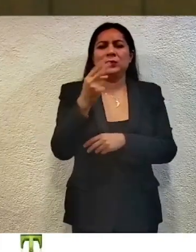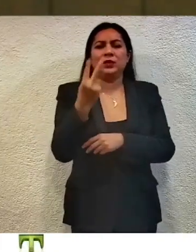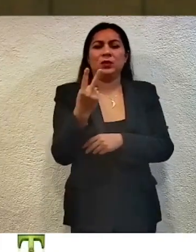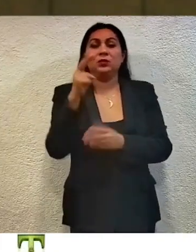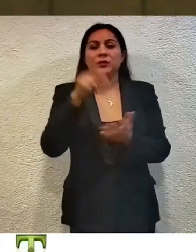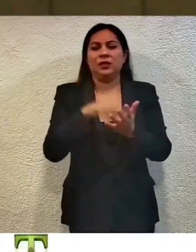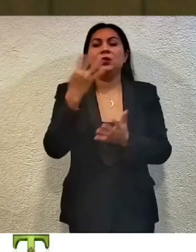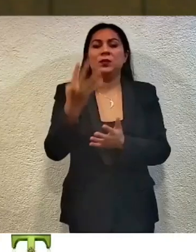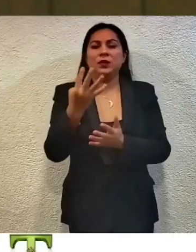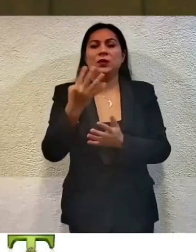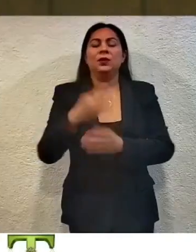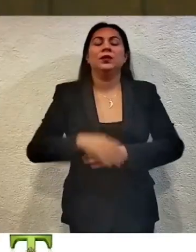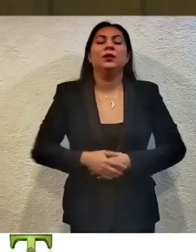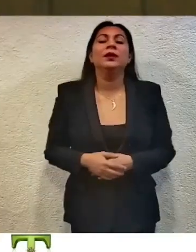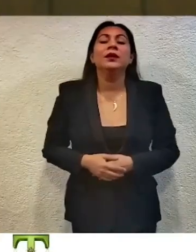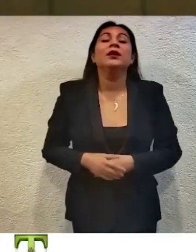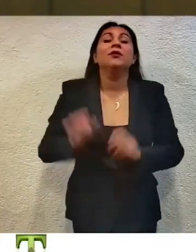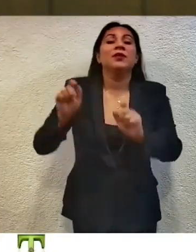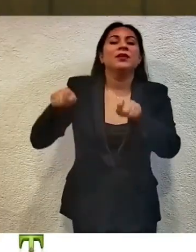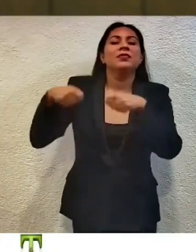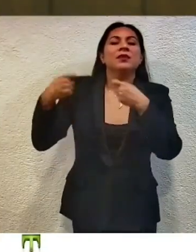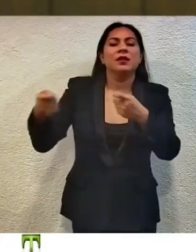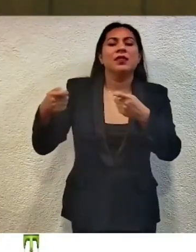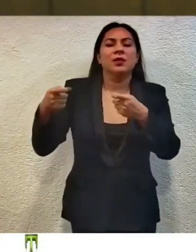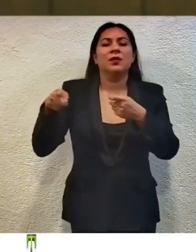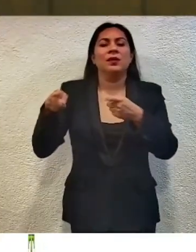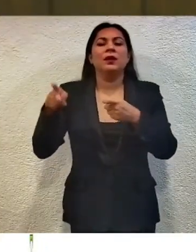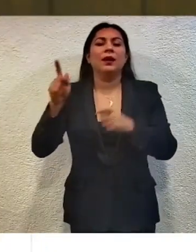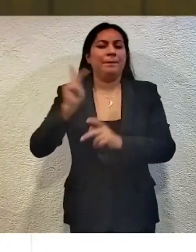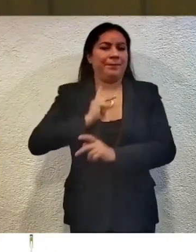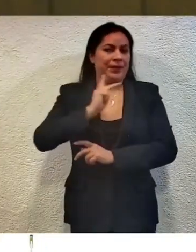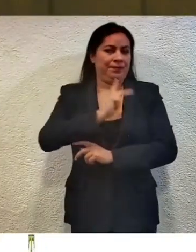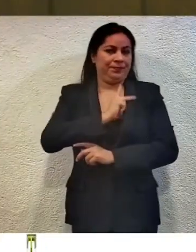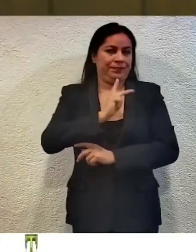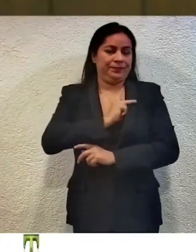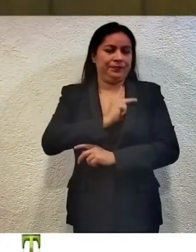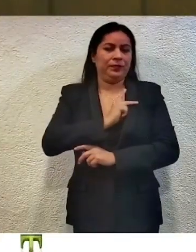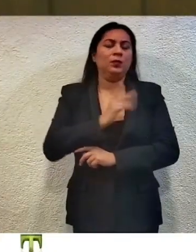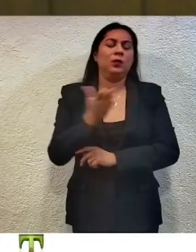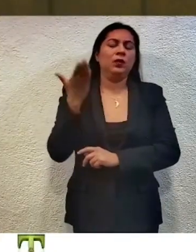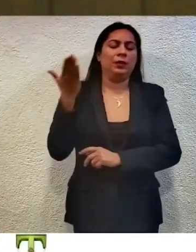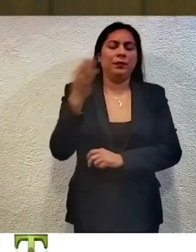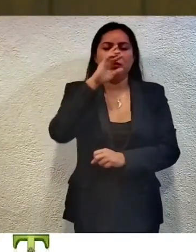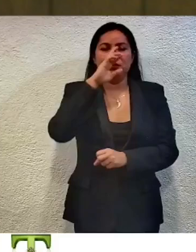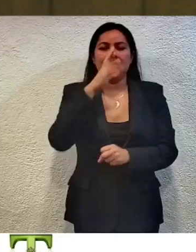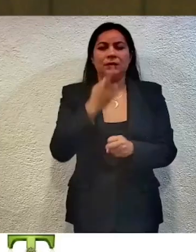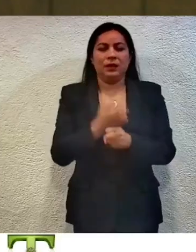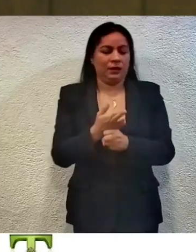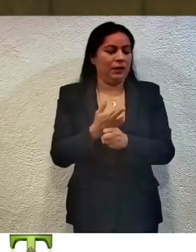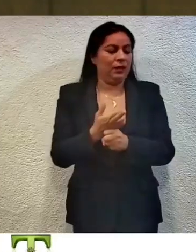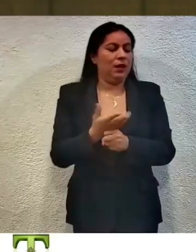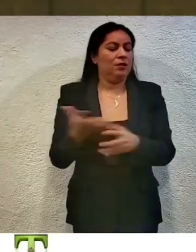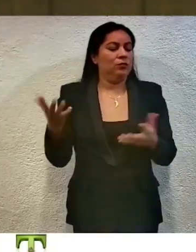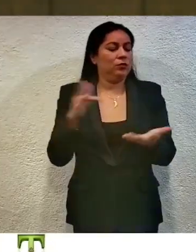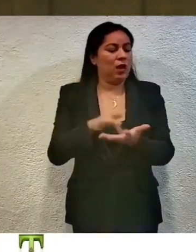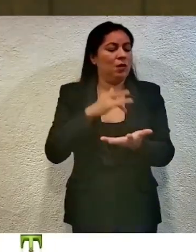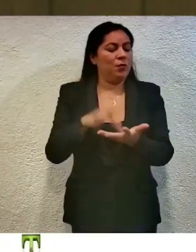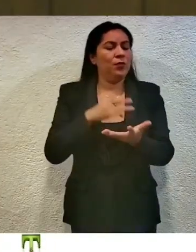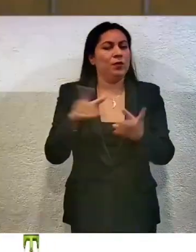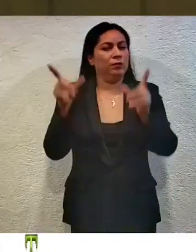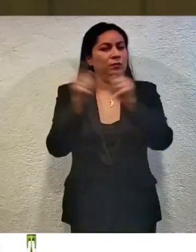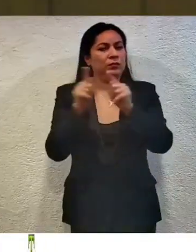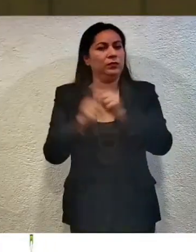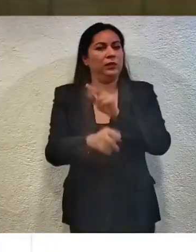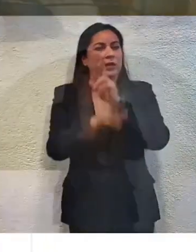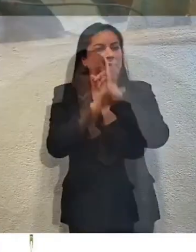del 2024, que fue turnado a la ponencia a mi cargo. Por lo tanto, le solicito, secretaria, nos apoye con la cuenta y